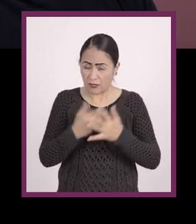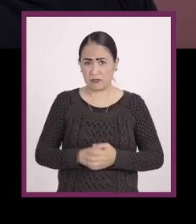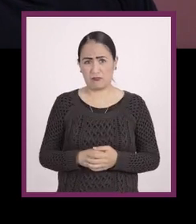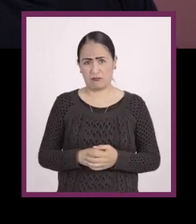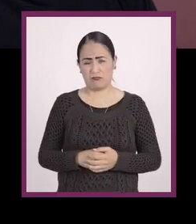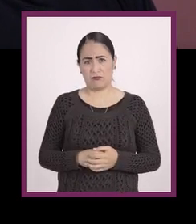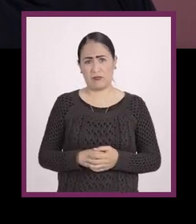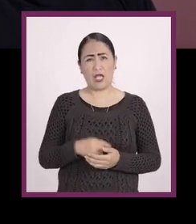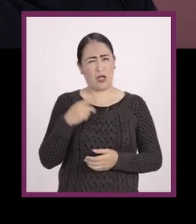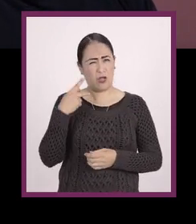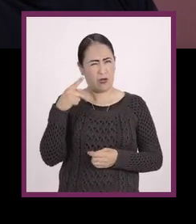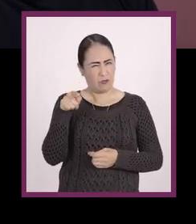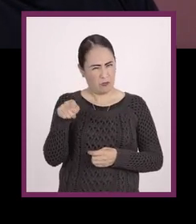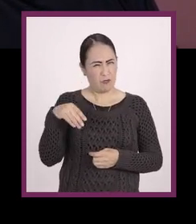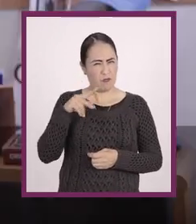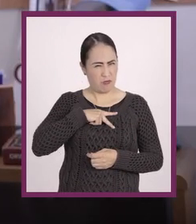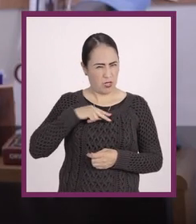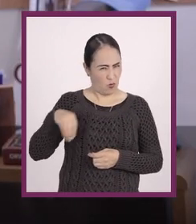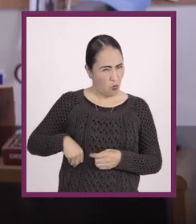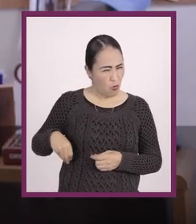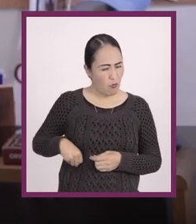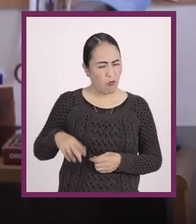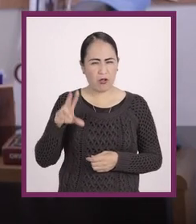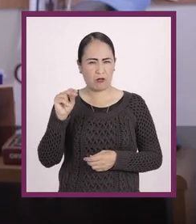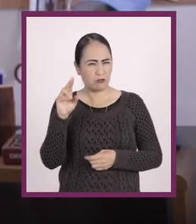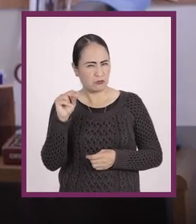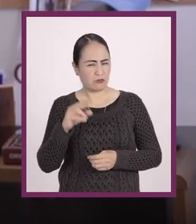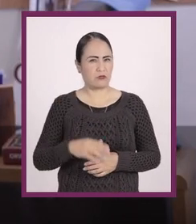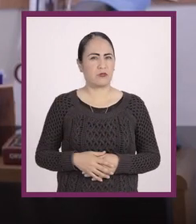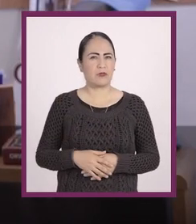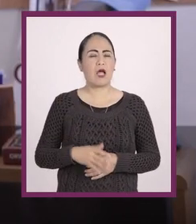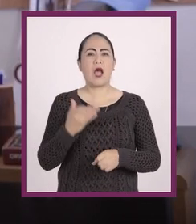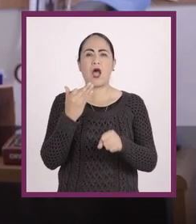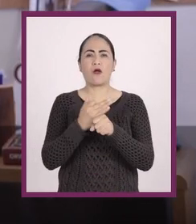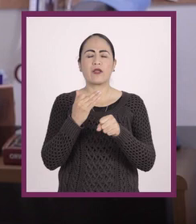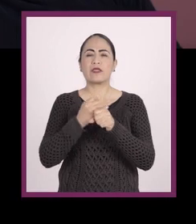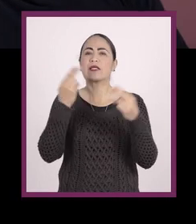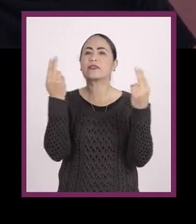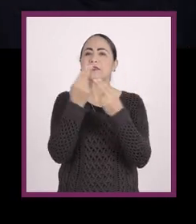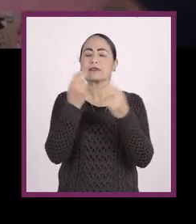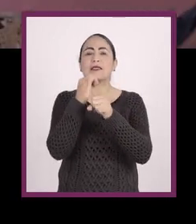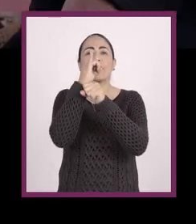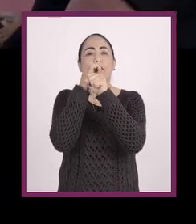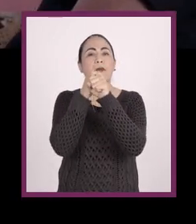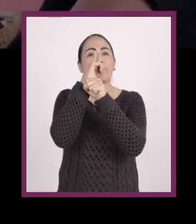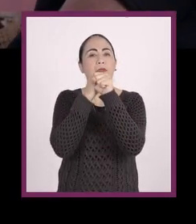no es tu culpa digo no del todo parece que necesitamos algo de investigación